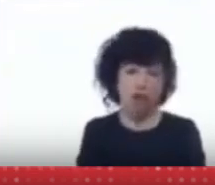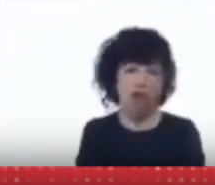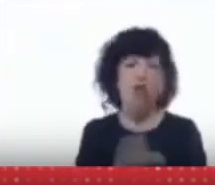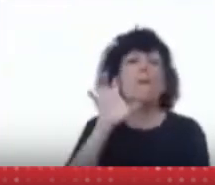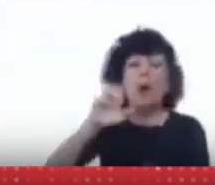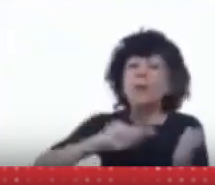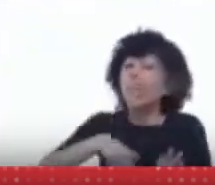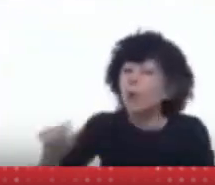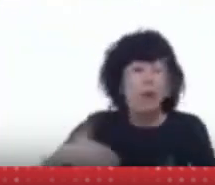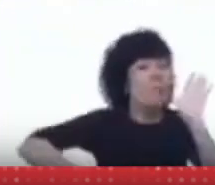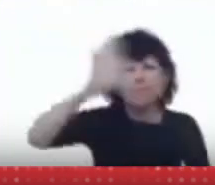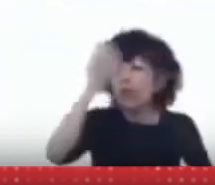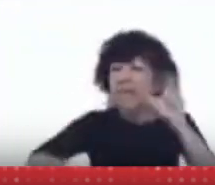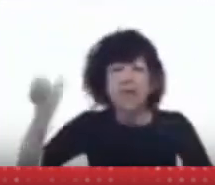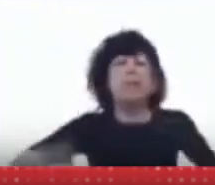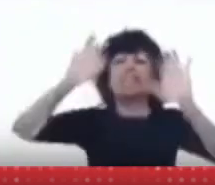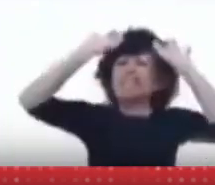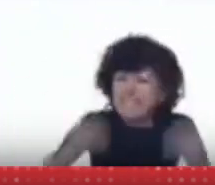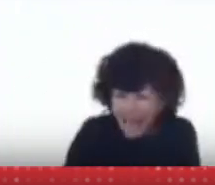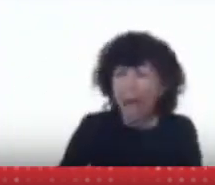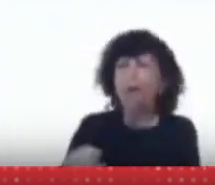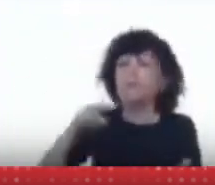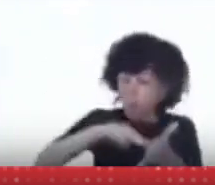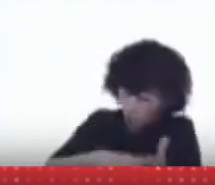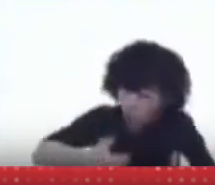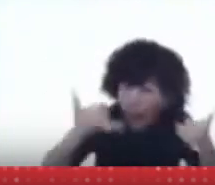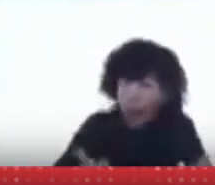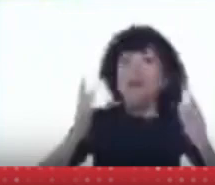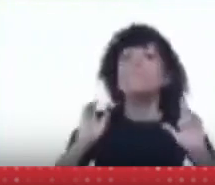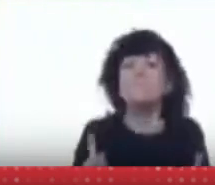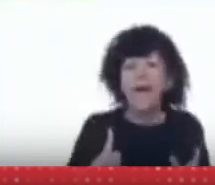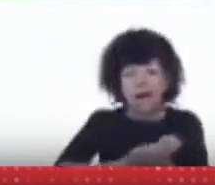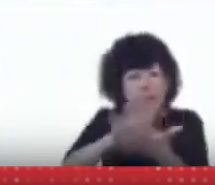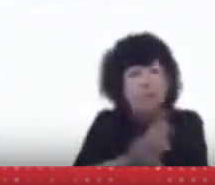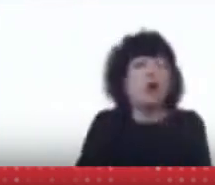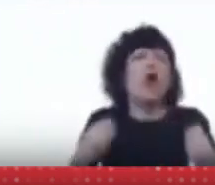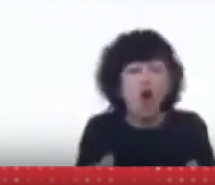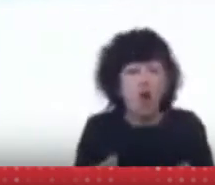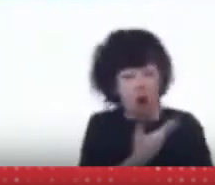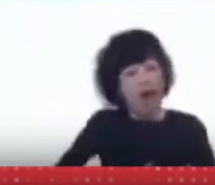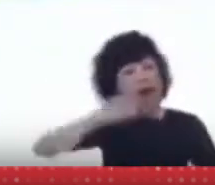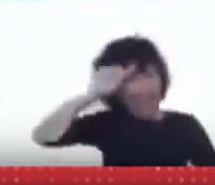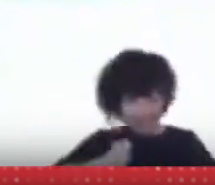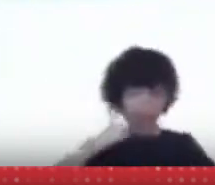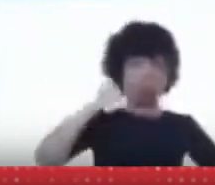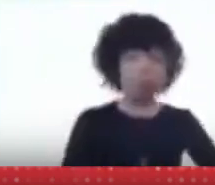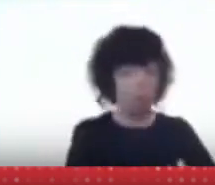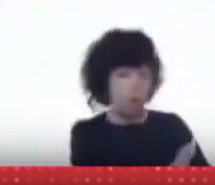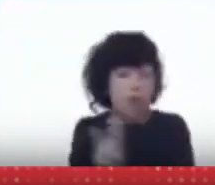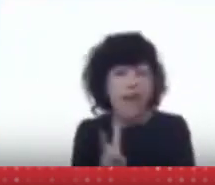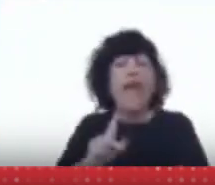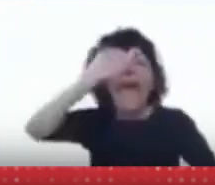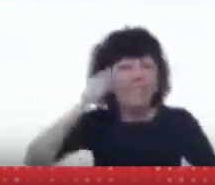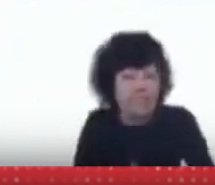enorme mayoría sabe que hay problemas, pero que se resuelven con más Estado, no con menos